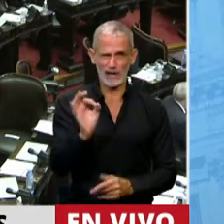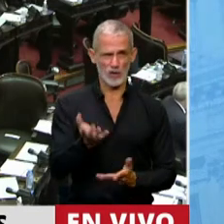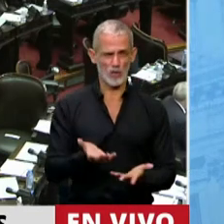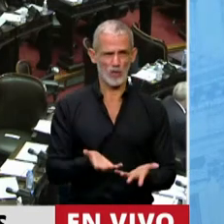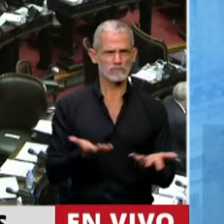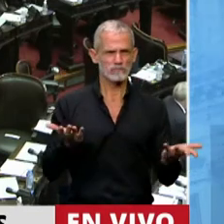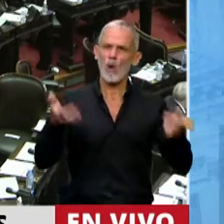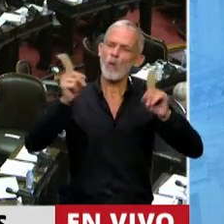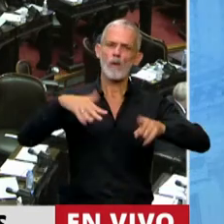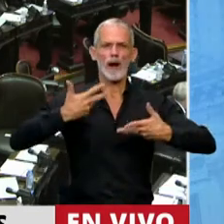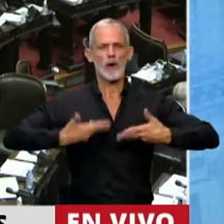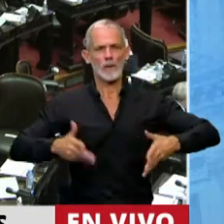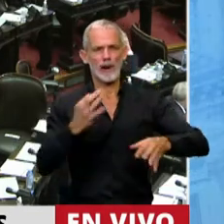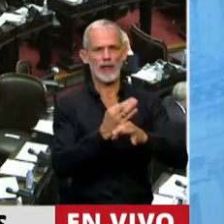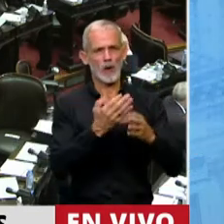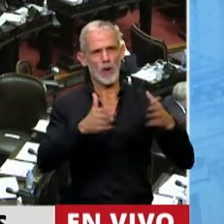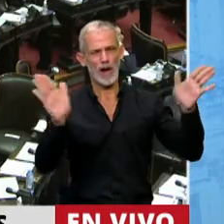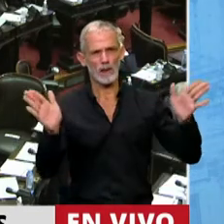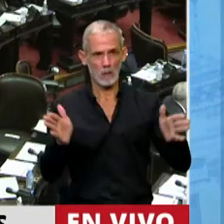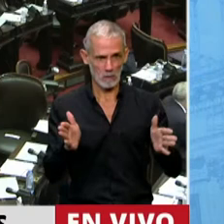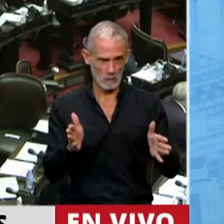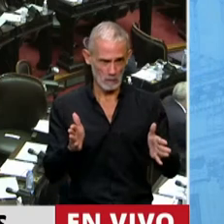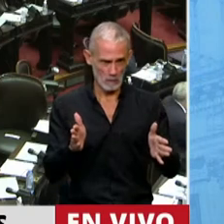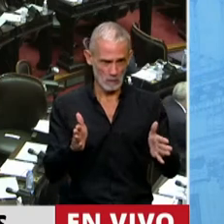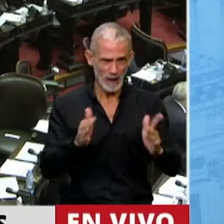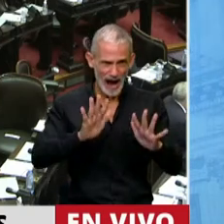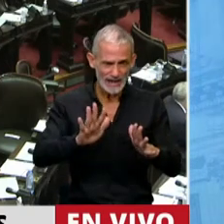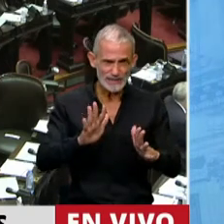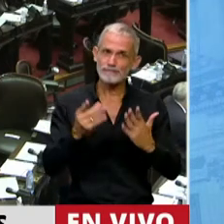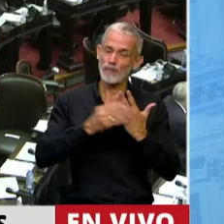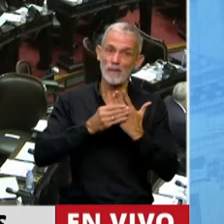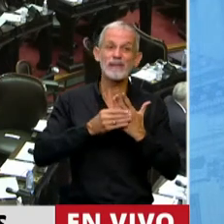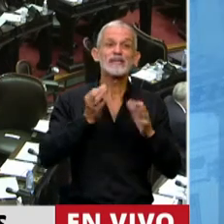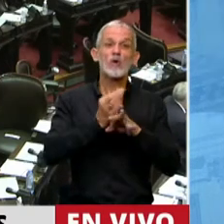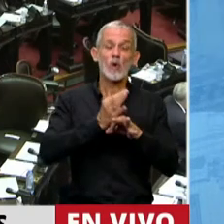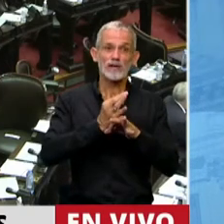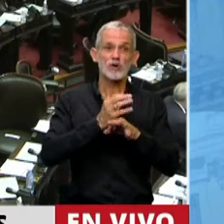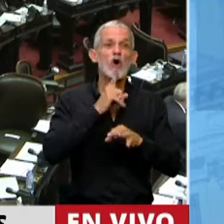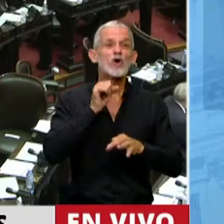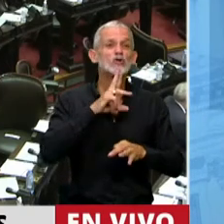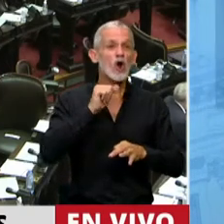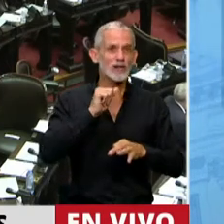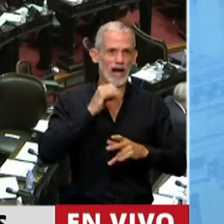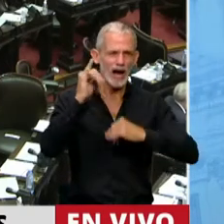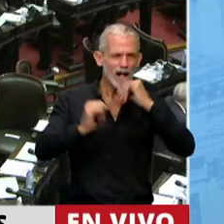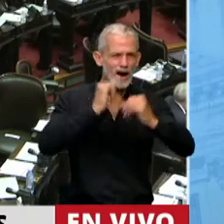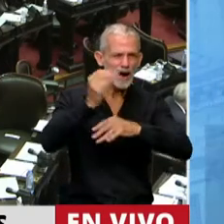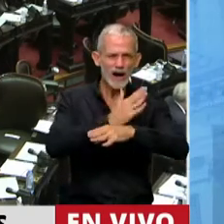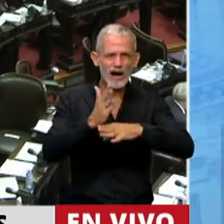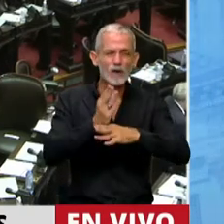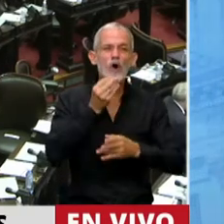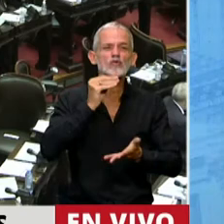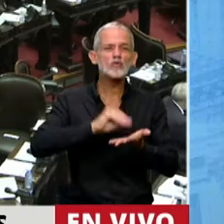volver a la normalidad, a cualquier costo. Por eso el ministro Trotta tuvo que dar explicación a los docentes que fue cuando fue a